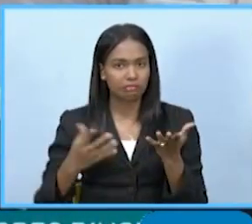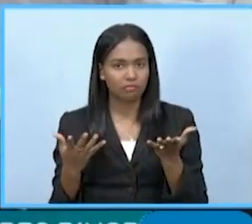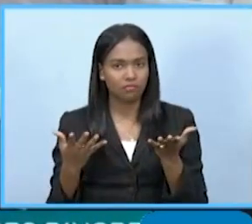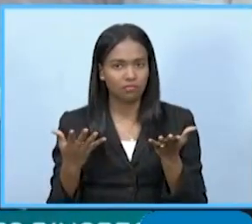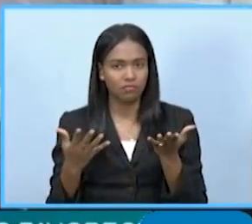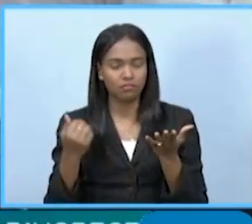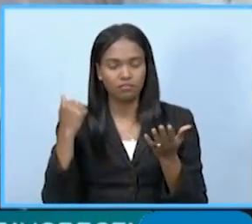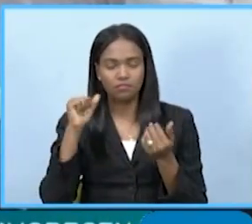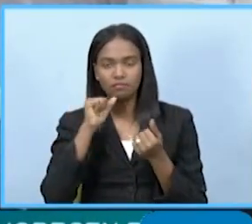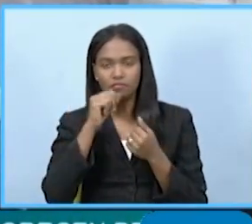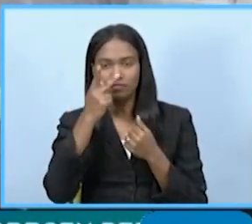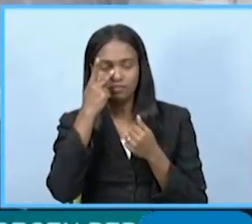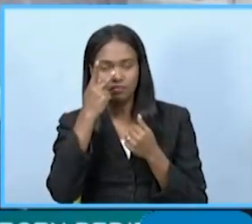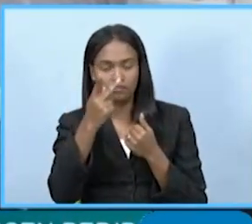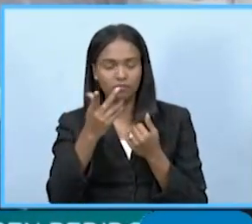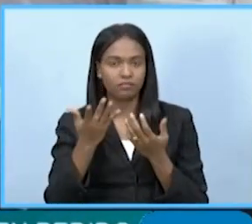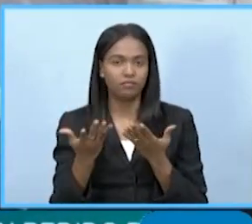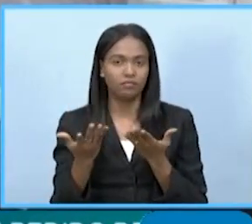que no veía.